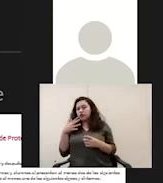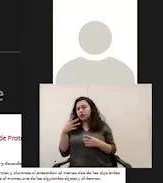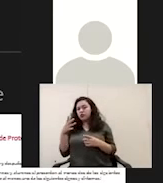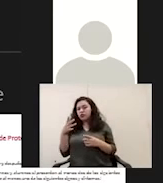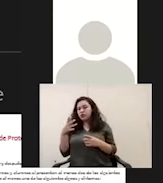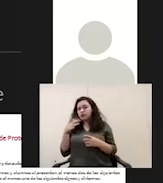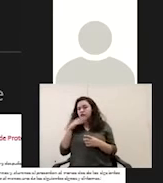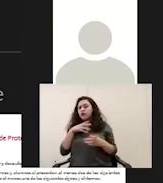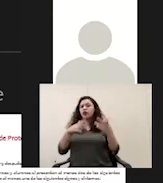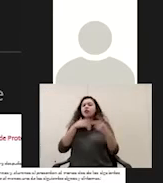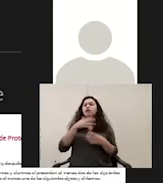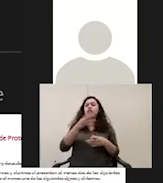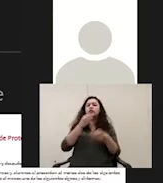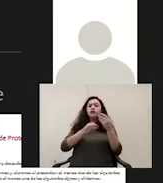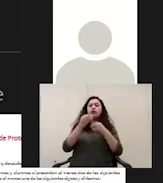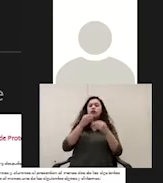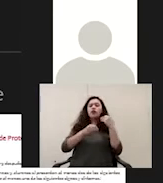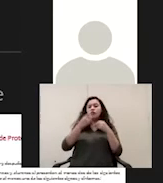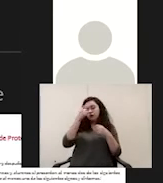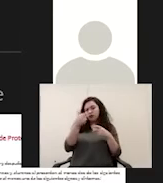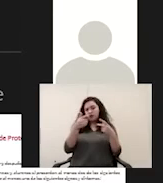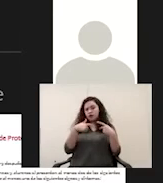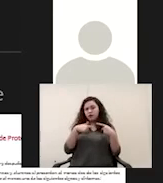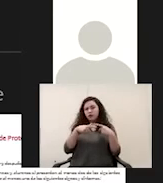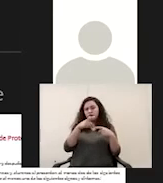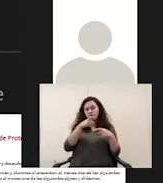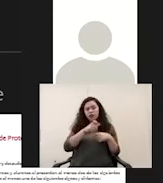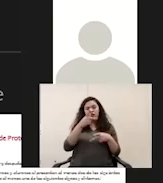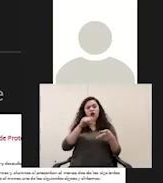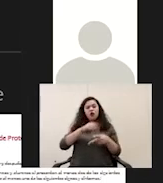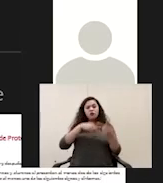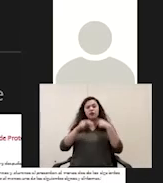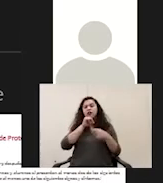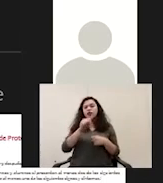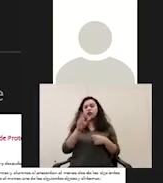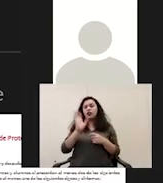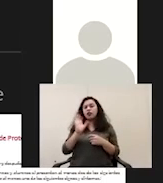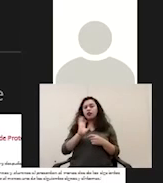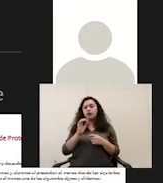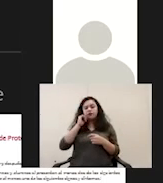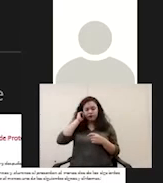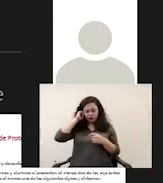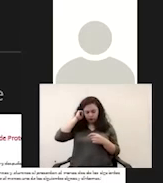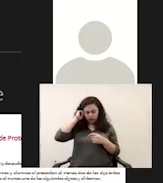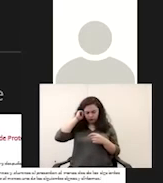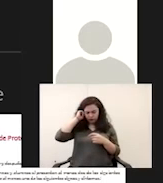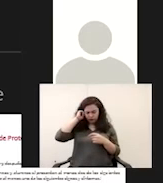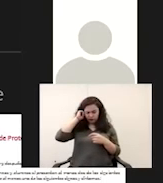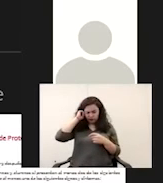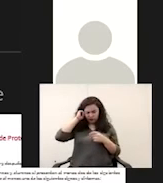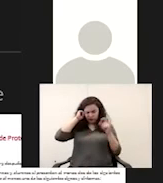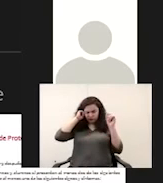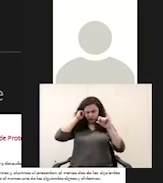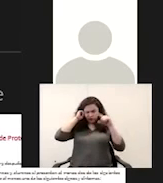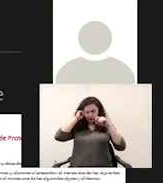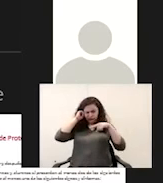el caso de la población, que sepan dónde se tienen que llevar, identificar esos botes, ponerle color, lo que